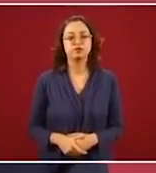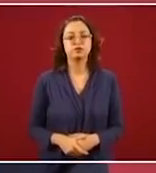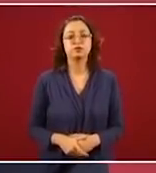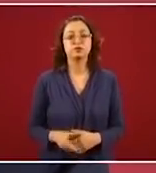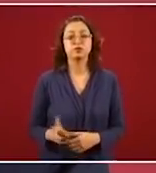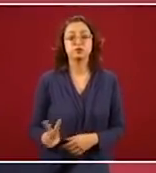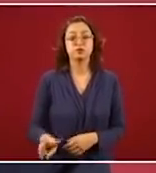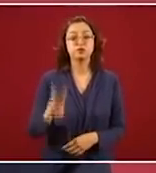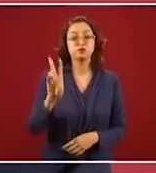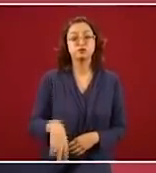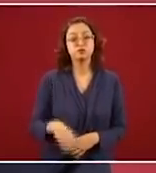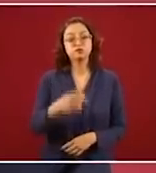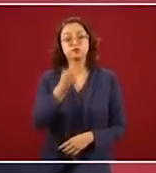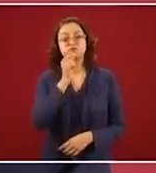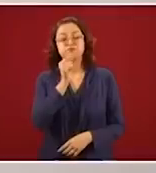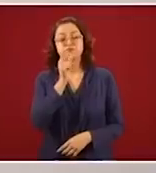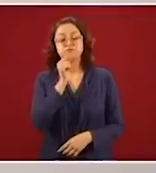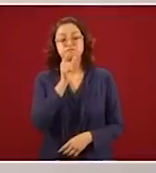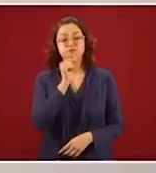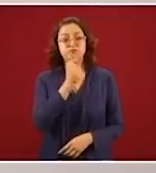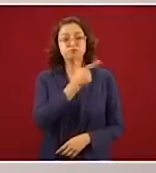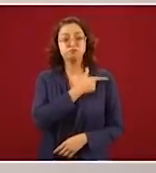la Guardia Nacional